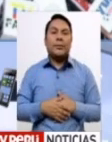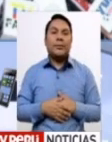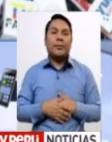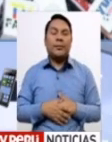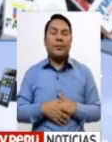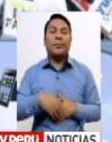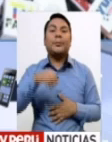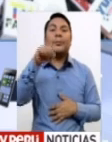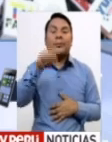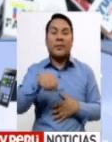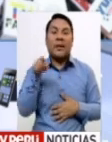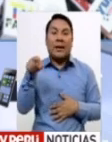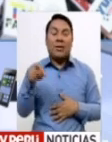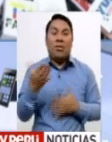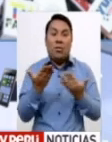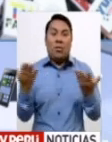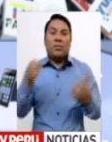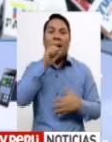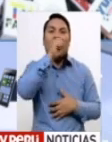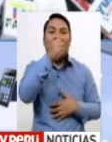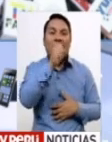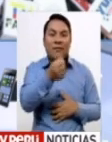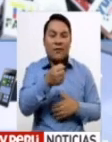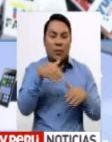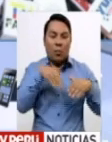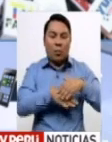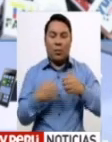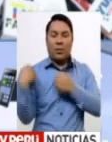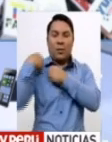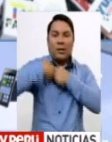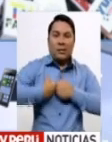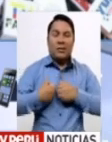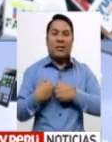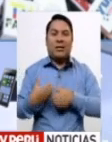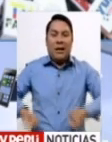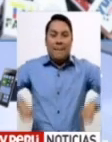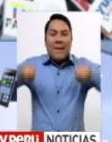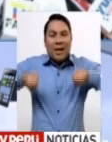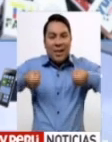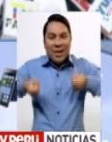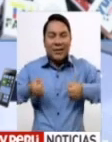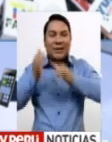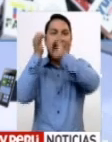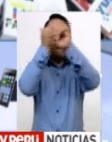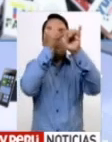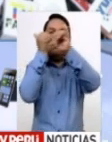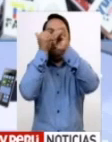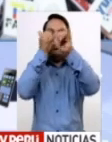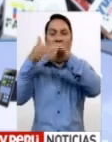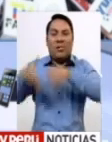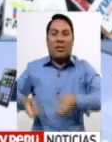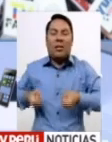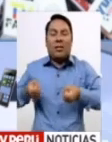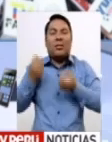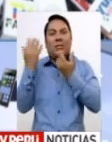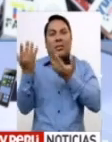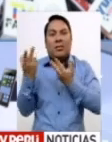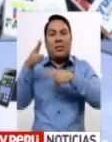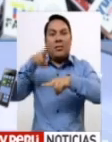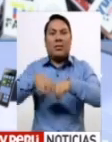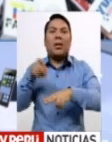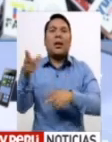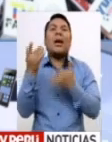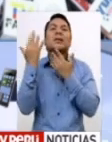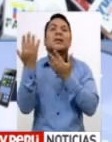con los equipos consigo, se encuentran en esta situación de espera de la